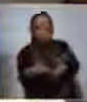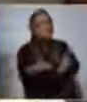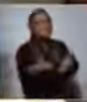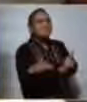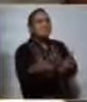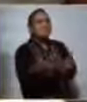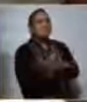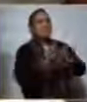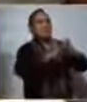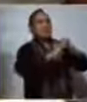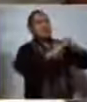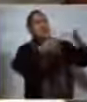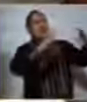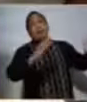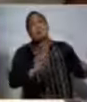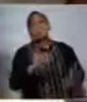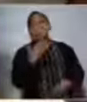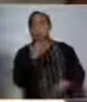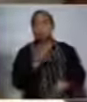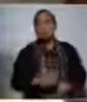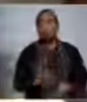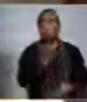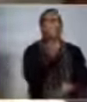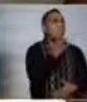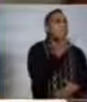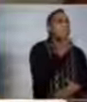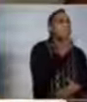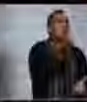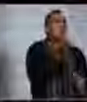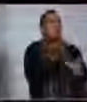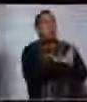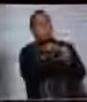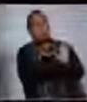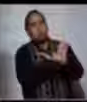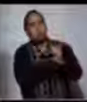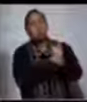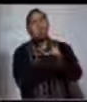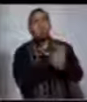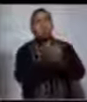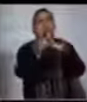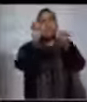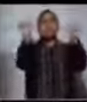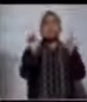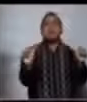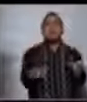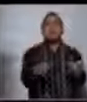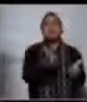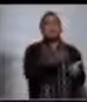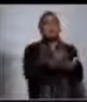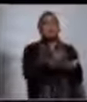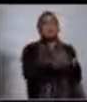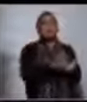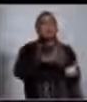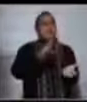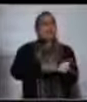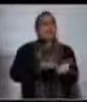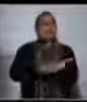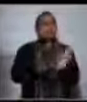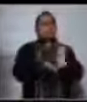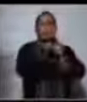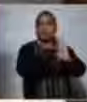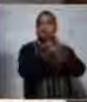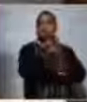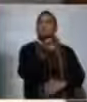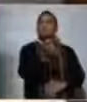hay que calificarla, pues para ver cómo está construida, qué obras de arte hay, a cuánto asciende el valor de la construcción, Y porque eso ya casi se